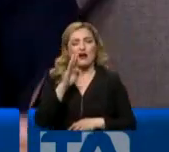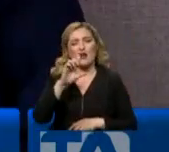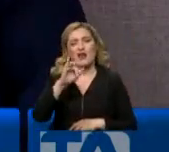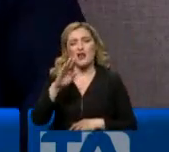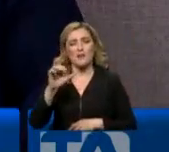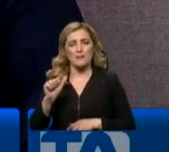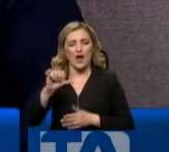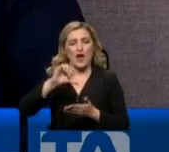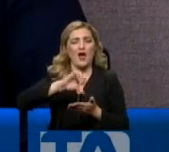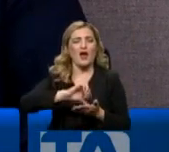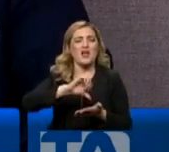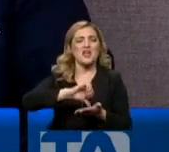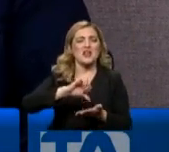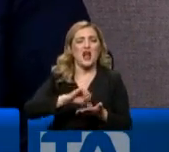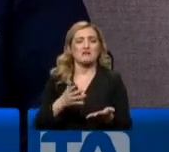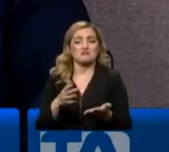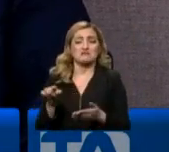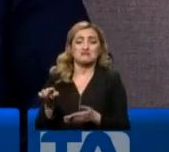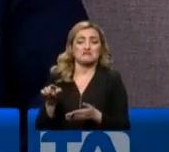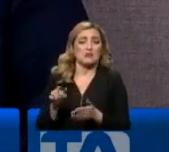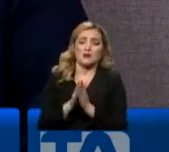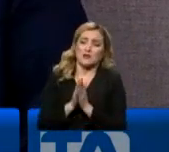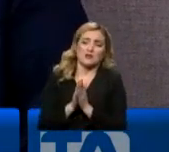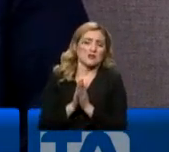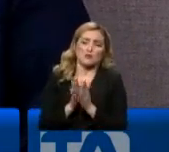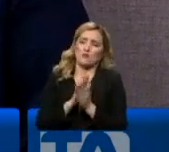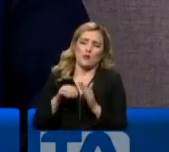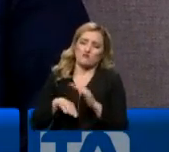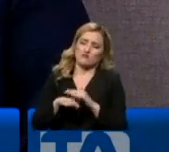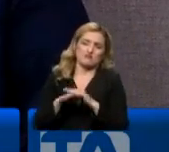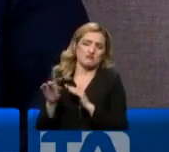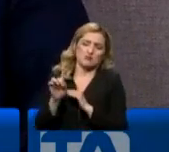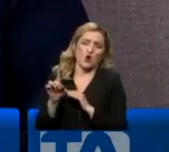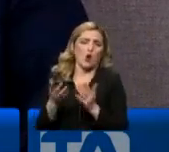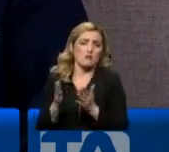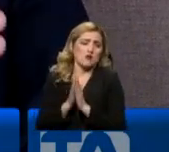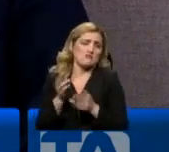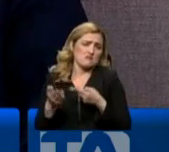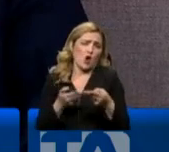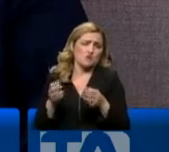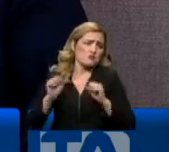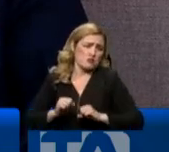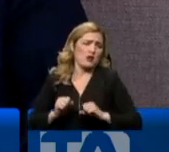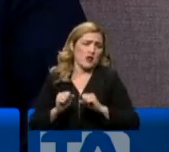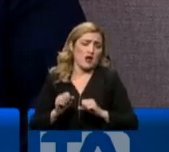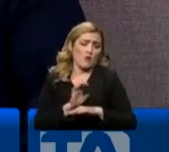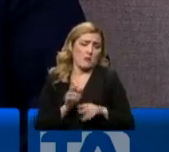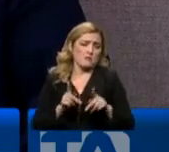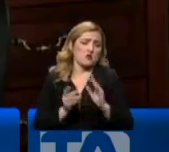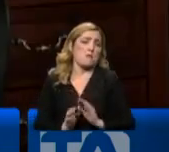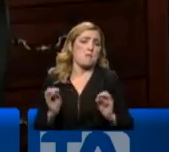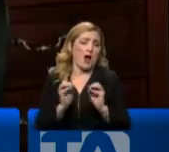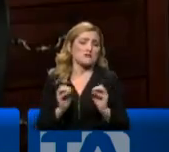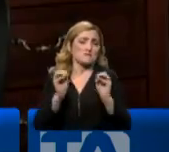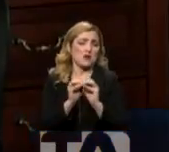está exceptuado. Si el Ecuador tenía suficiente argumento, el déficit que venía acarreando desde el colapso del